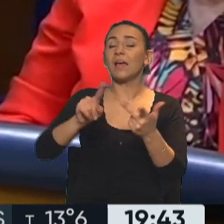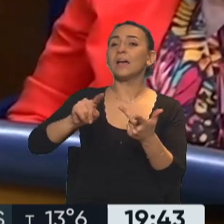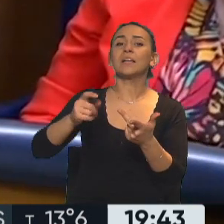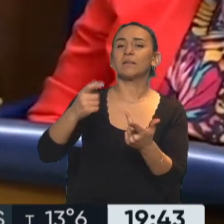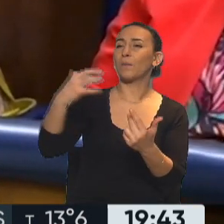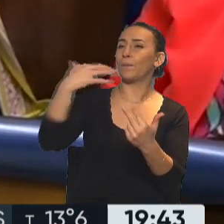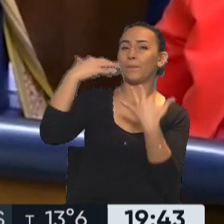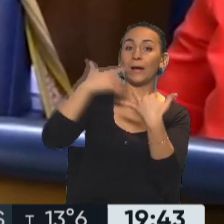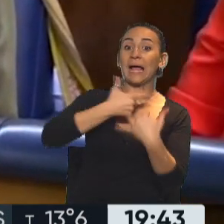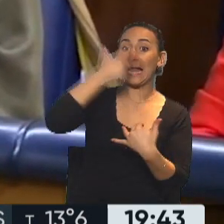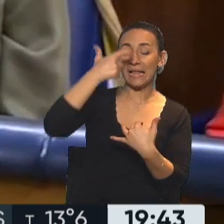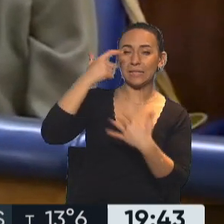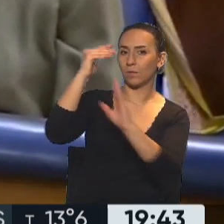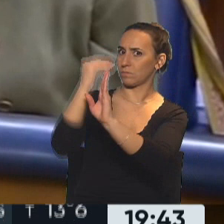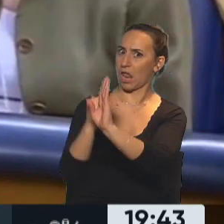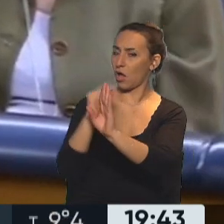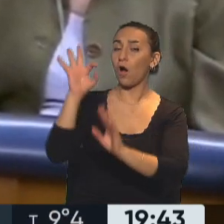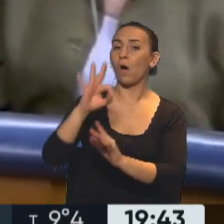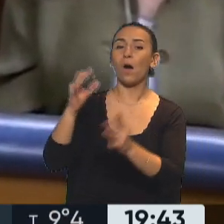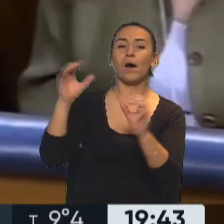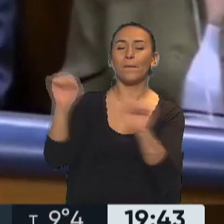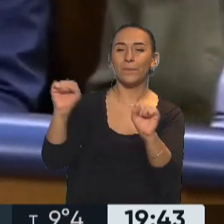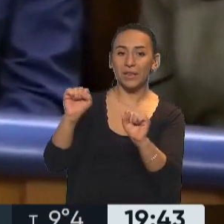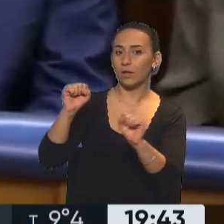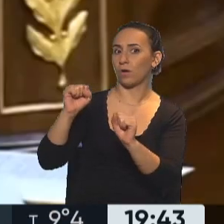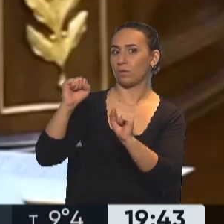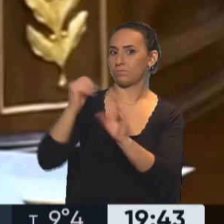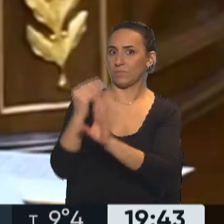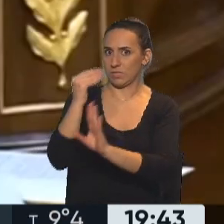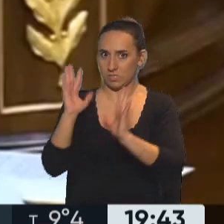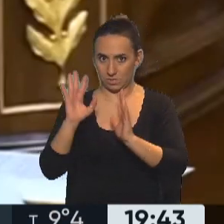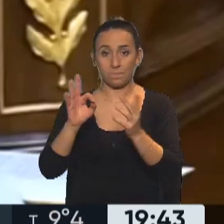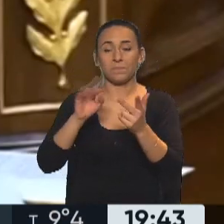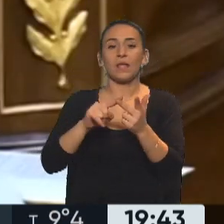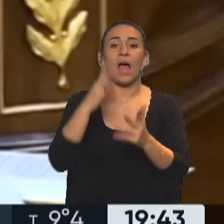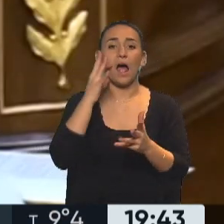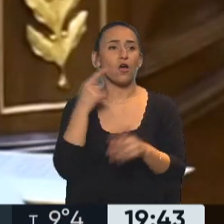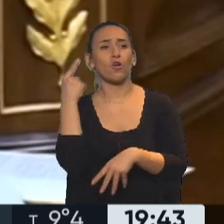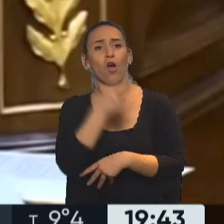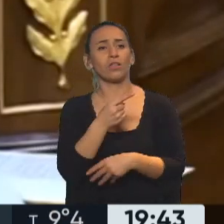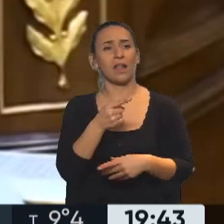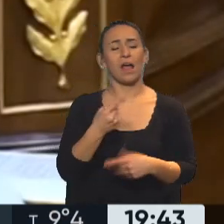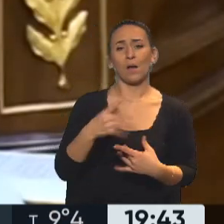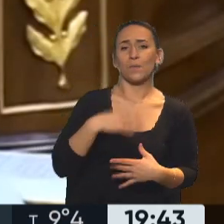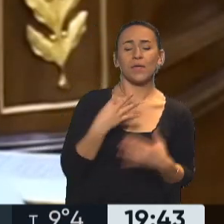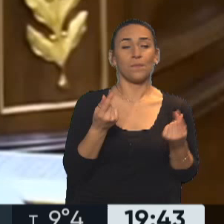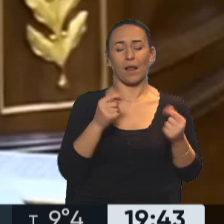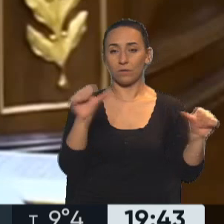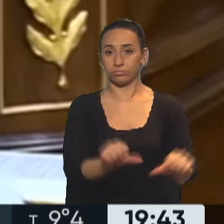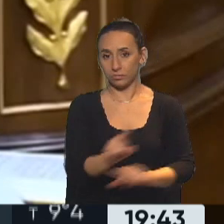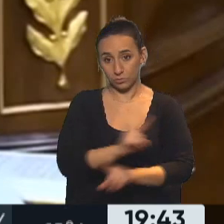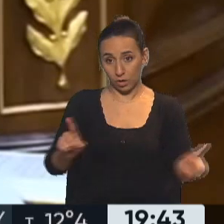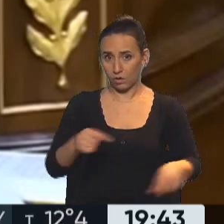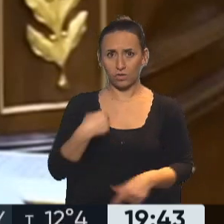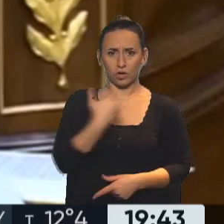o subirla en el aire acondicionado. Nada que atente contra nuestro modo de vida. Este Gobierno no va a tolerar que haya empresas o individuos que se